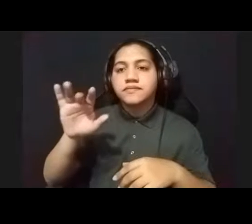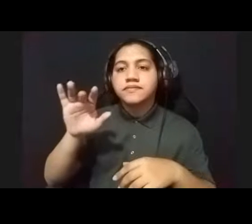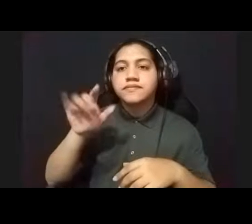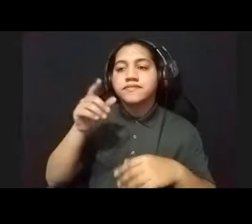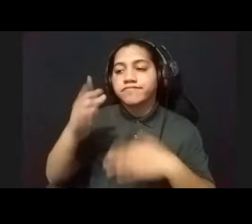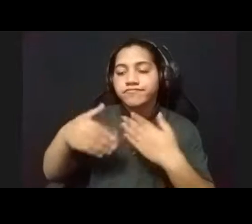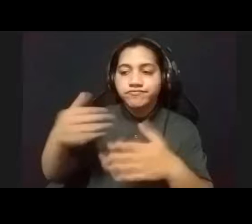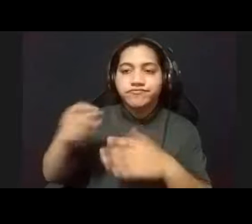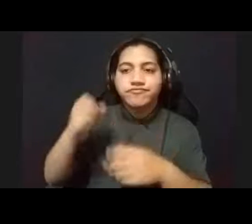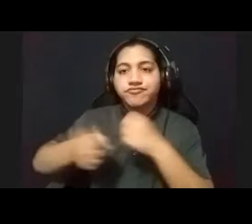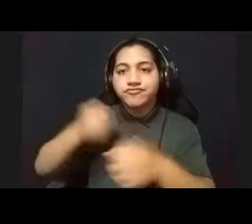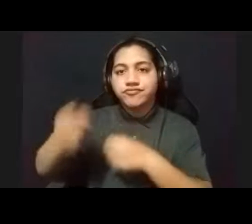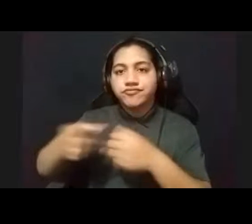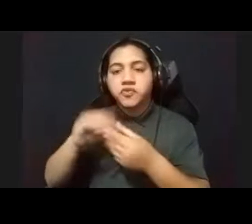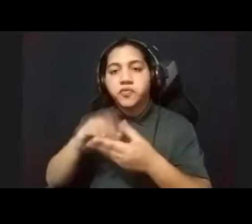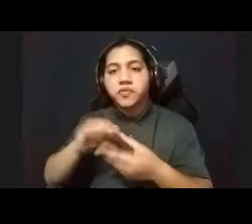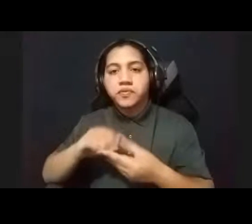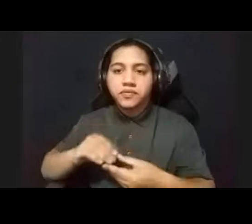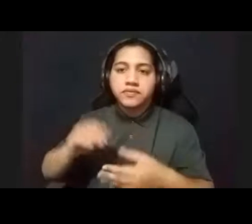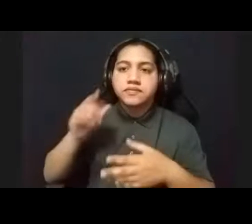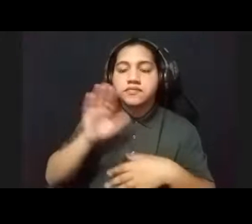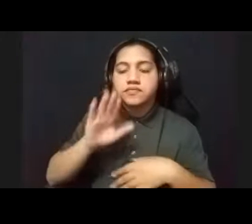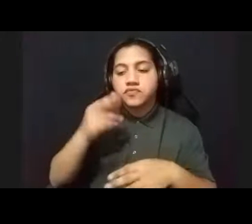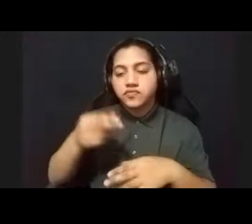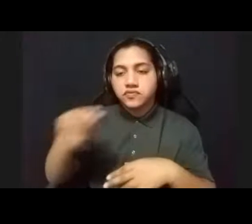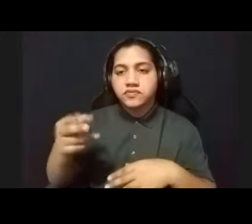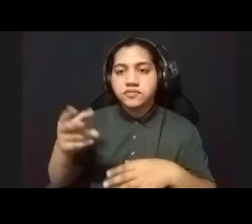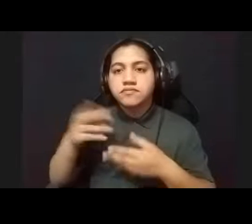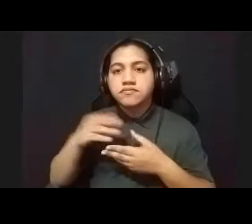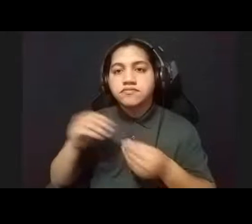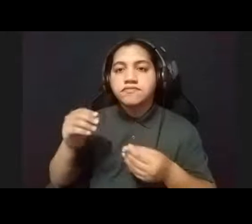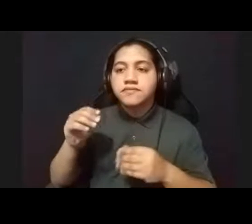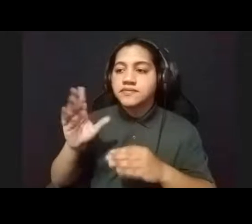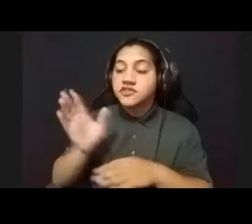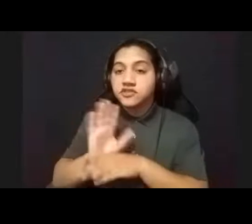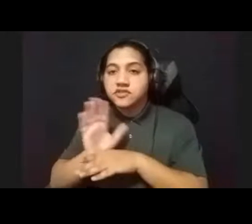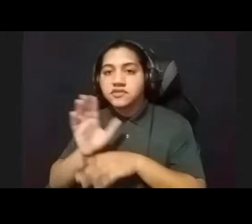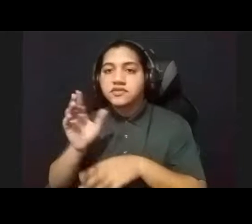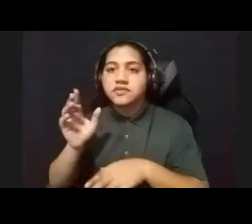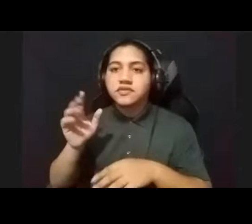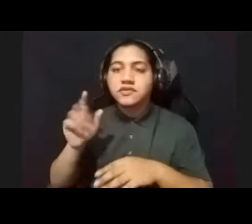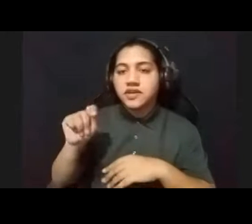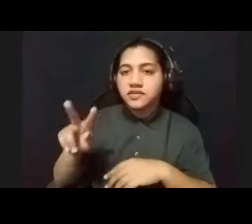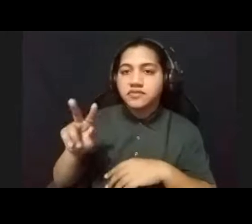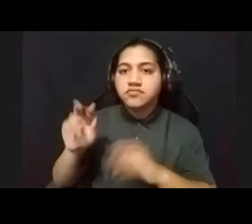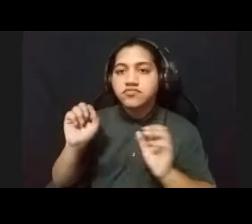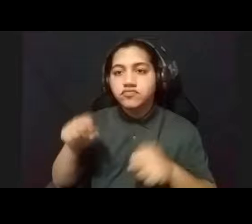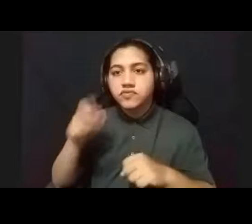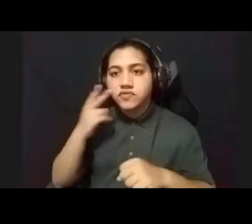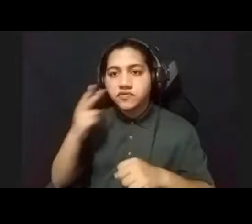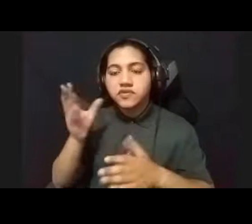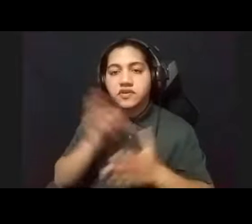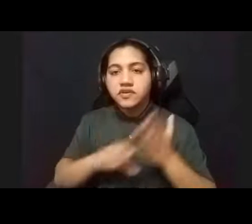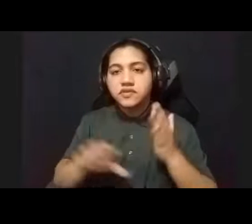siglos contándose. Actualmente su historia ha sido llevada al cine y a la televisión y podemos ver los capítulos